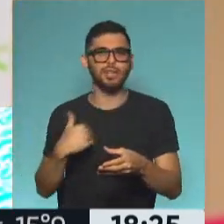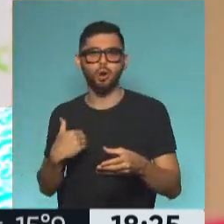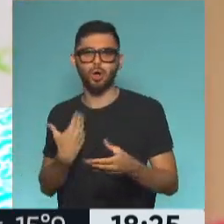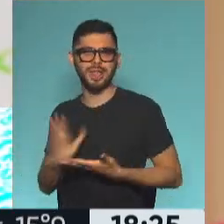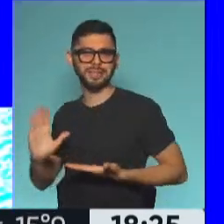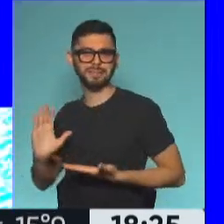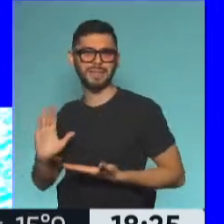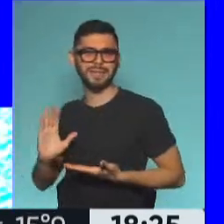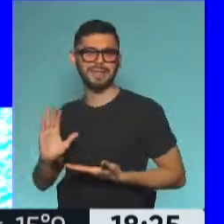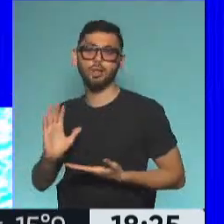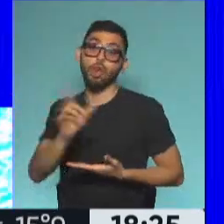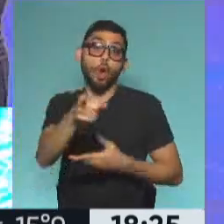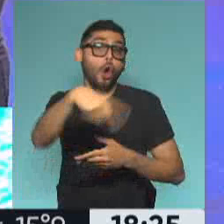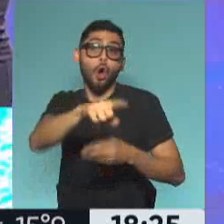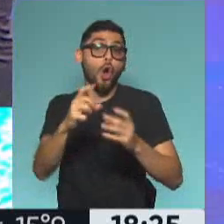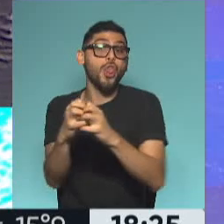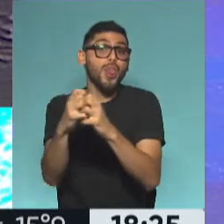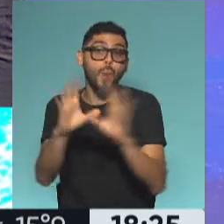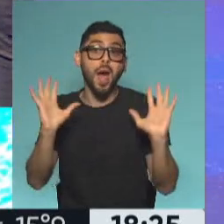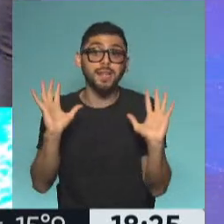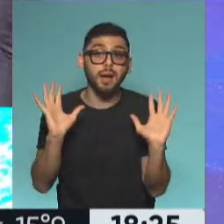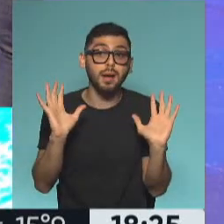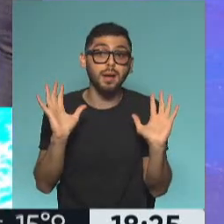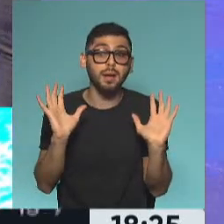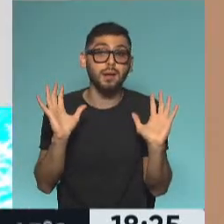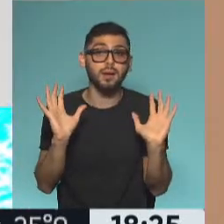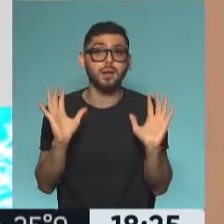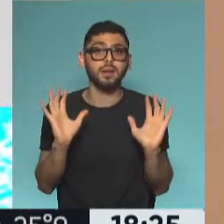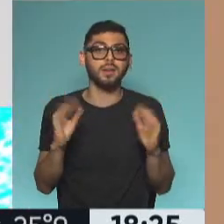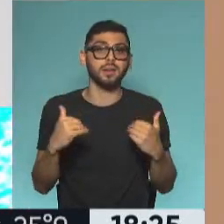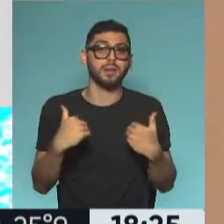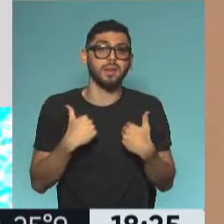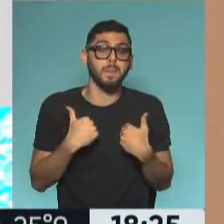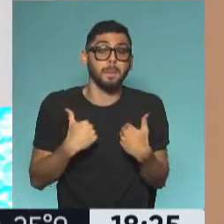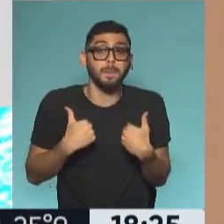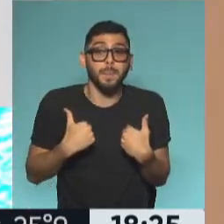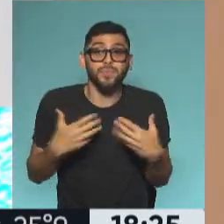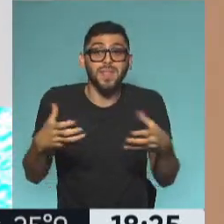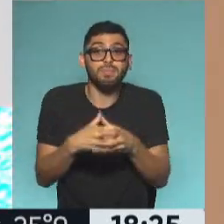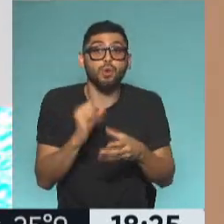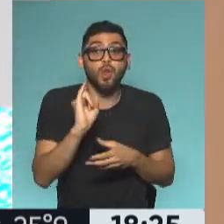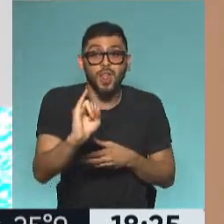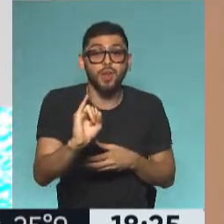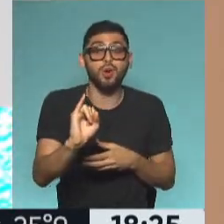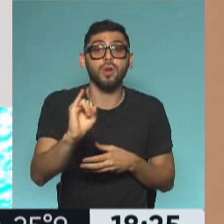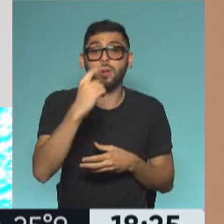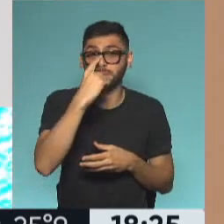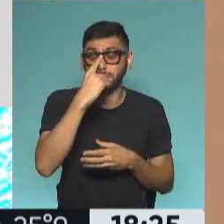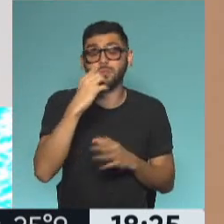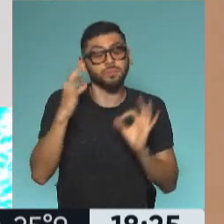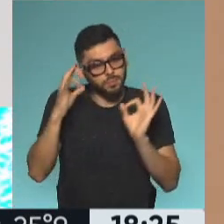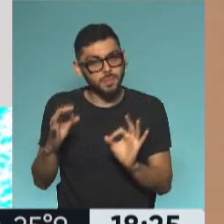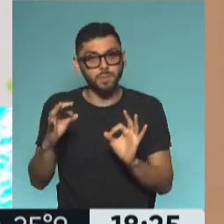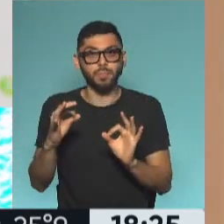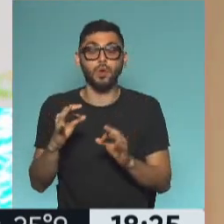y... No, debatí, no, debatí, debatí con ella. Debatilo con ella. Bueno, yo lo que quiero debatir con mi equipo es que